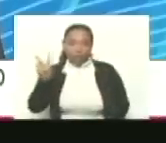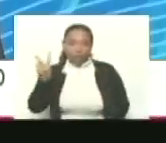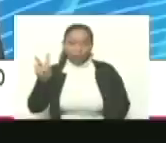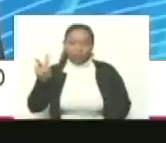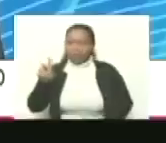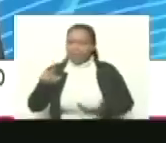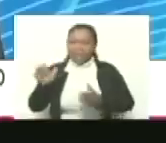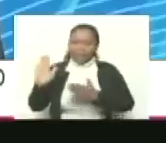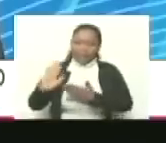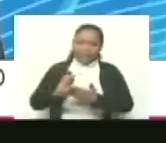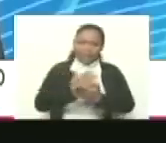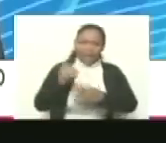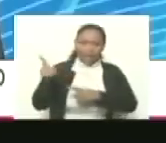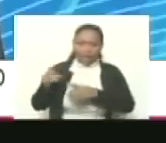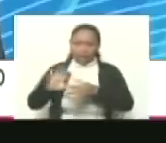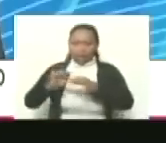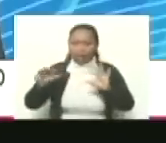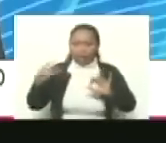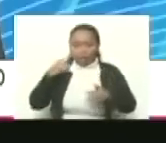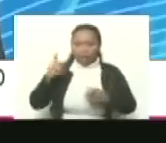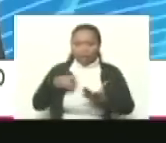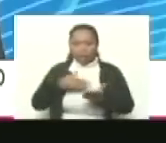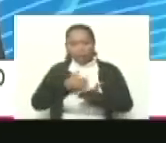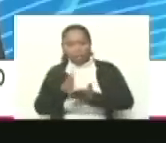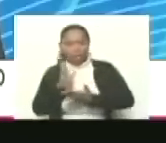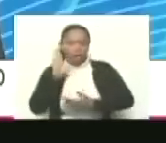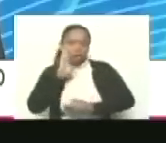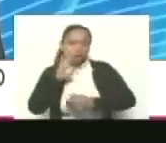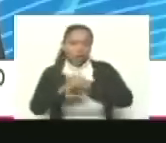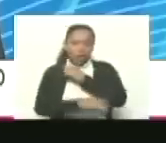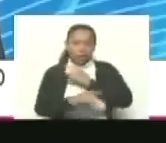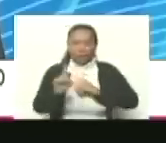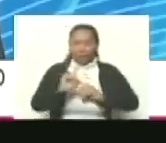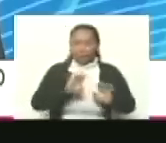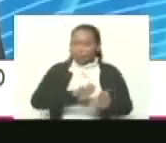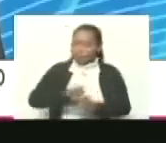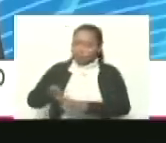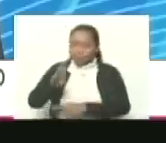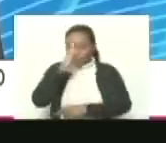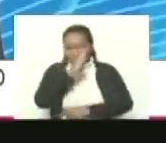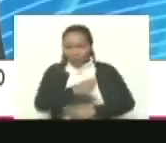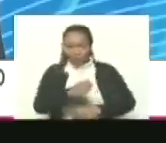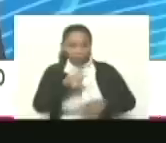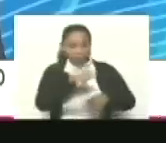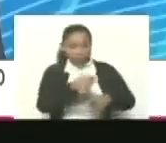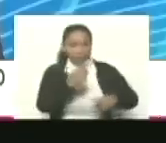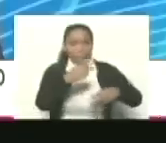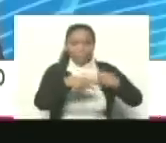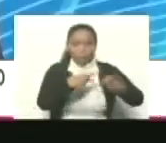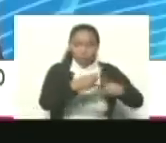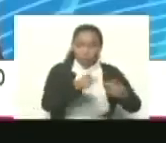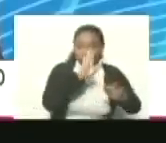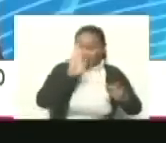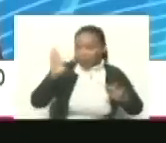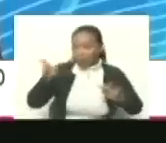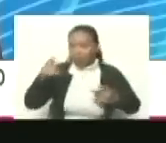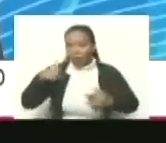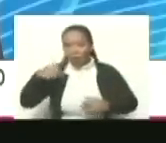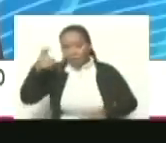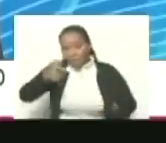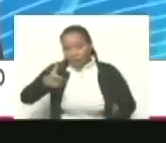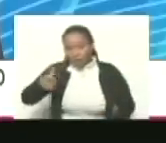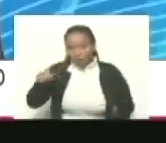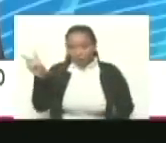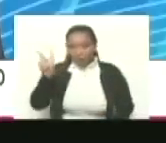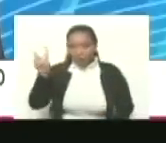de especulación, romper las cadenas que le compran muy barato al campesino y